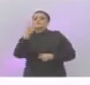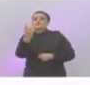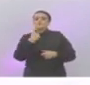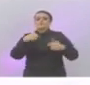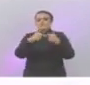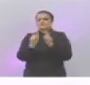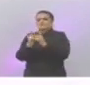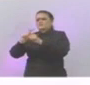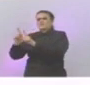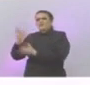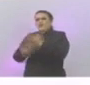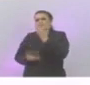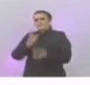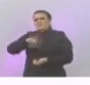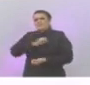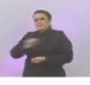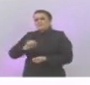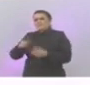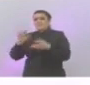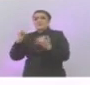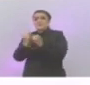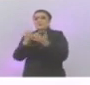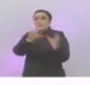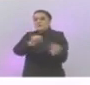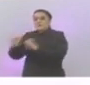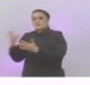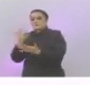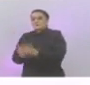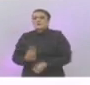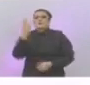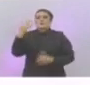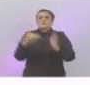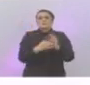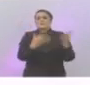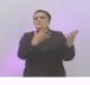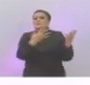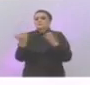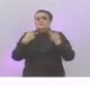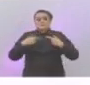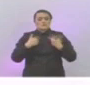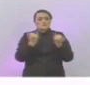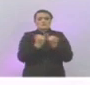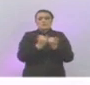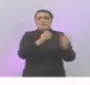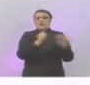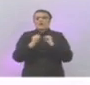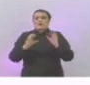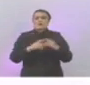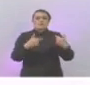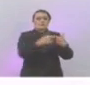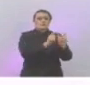criminales prioritarios. La puesta a disposición de la autoridad de más de 4.900 personas. La desarticulación